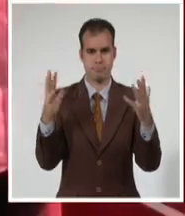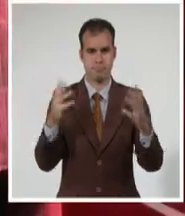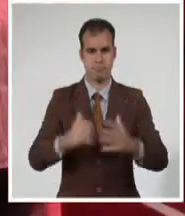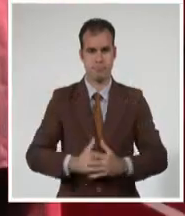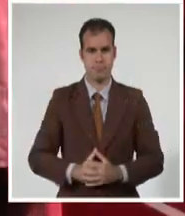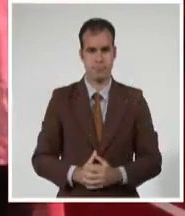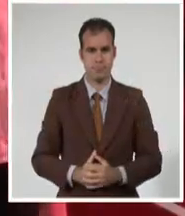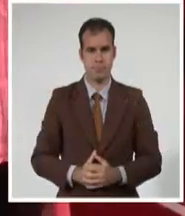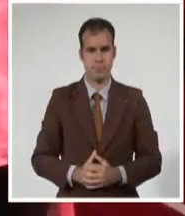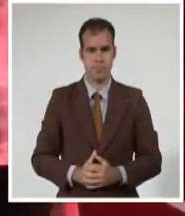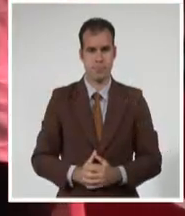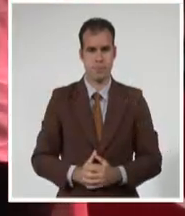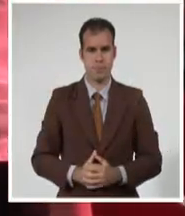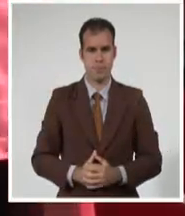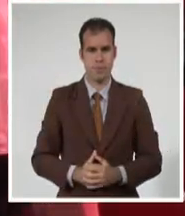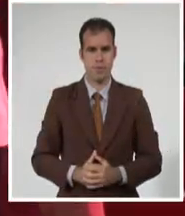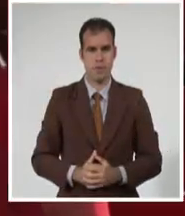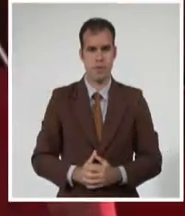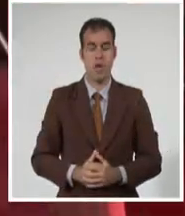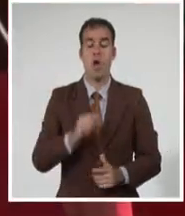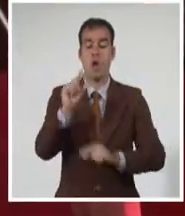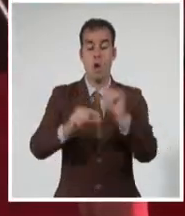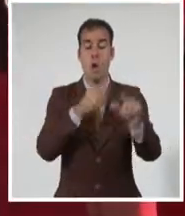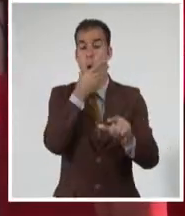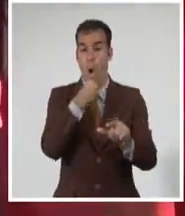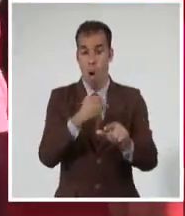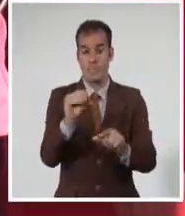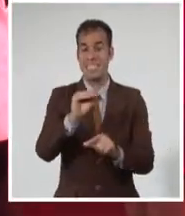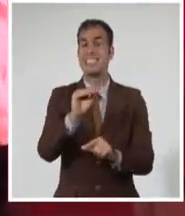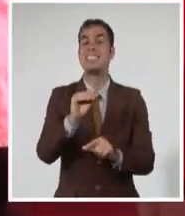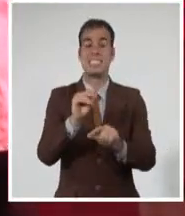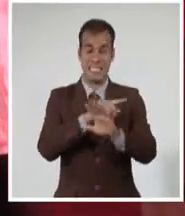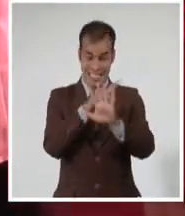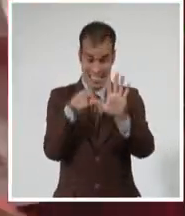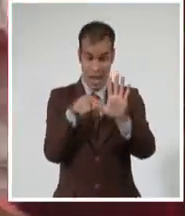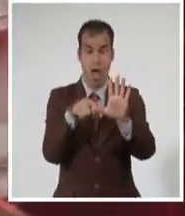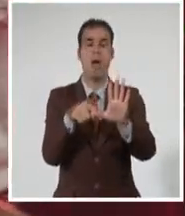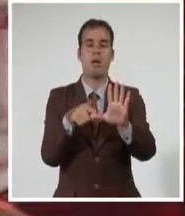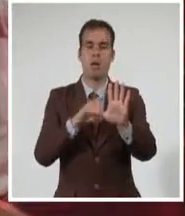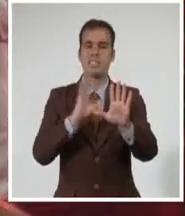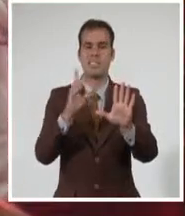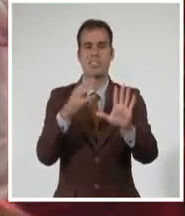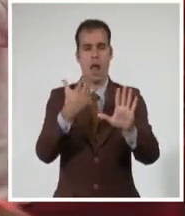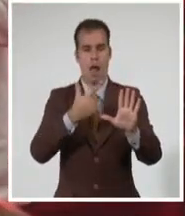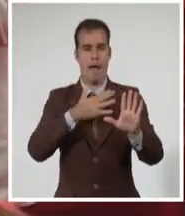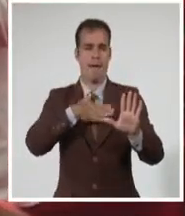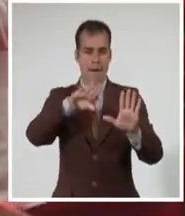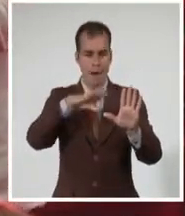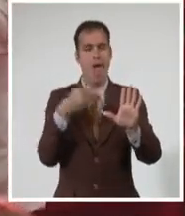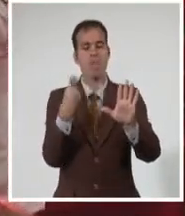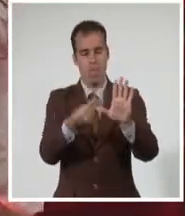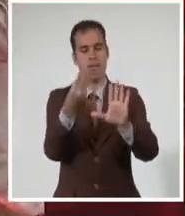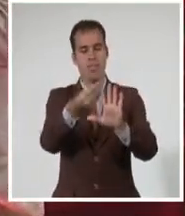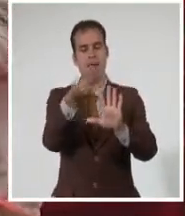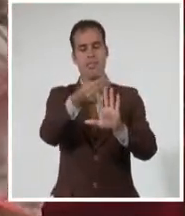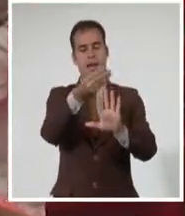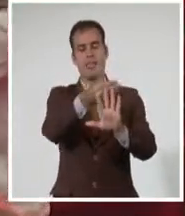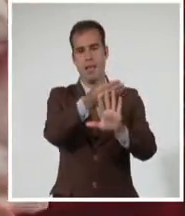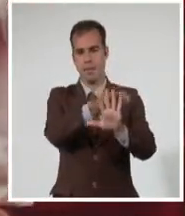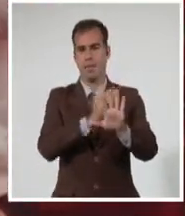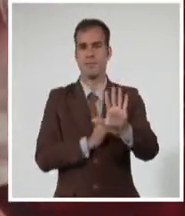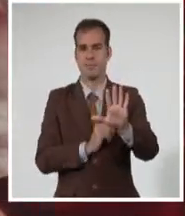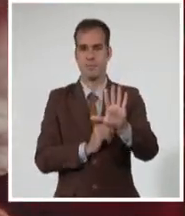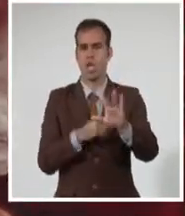En el acto, 5 jóvenes recibieron el carnet de la UJC de manos del secretario de Organización y Política de Cuadros del Comité